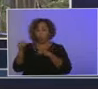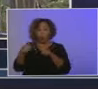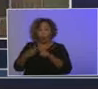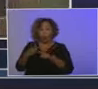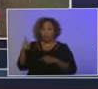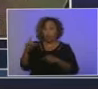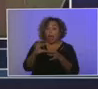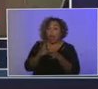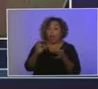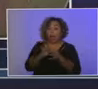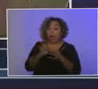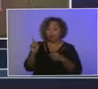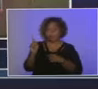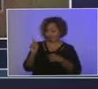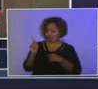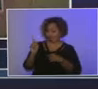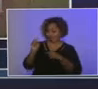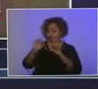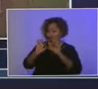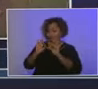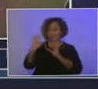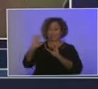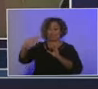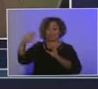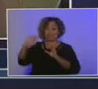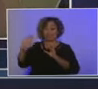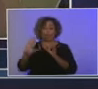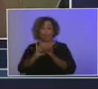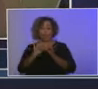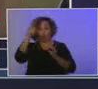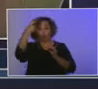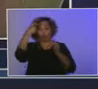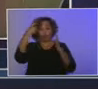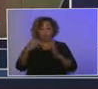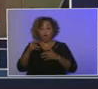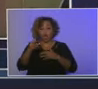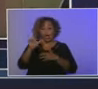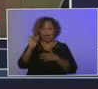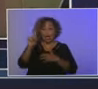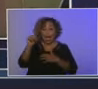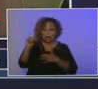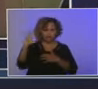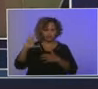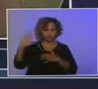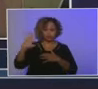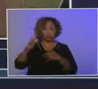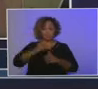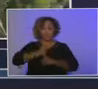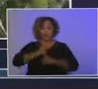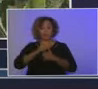hace corrigiendo una información que había dado el gobernador Ricardo Rosselló en